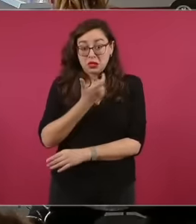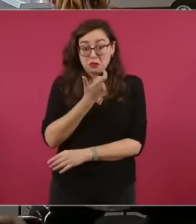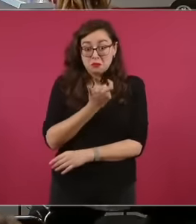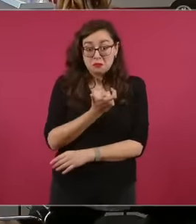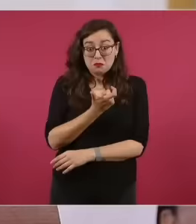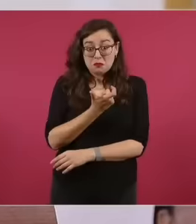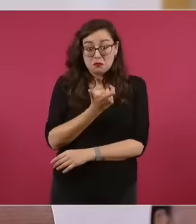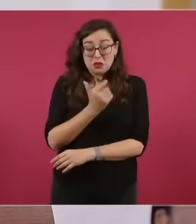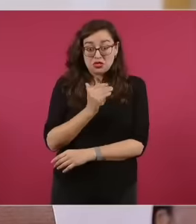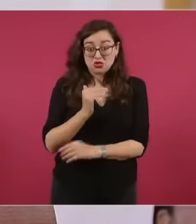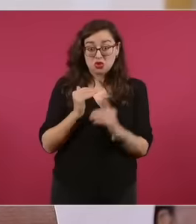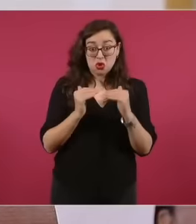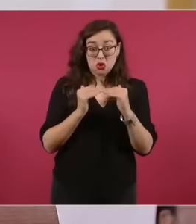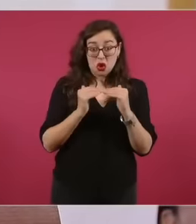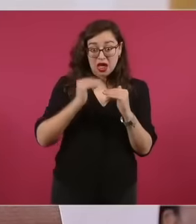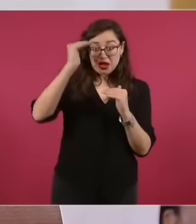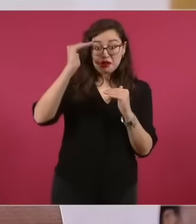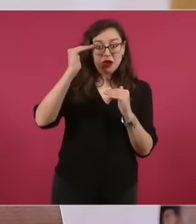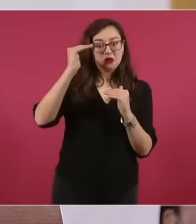que no hubiese devaluación.